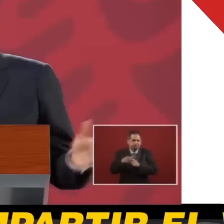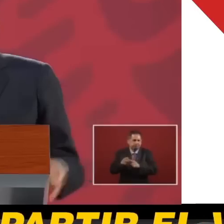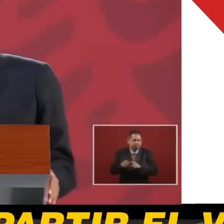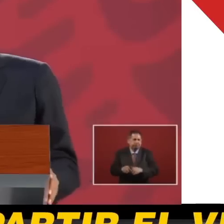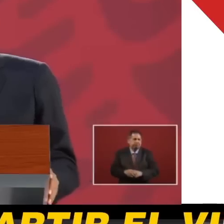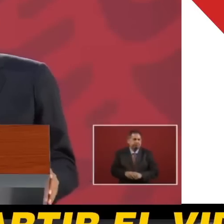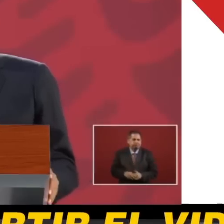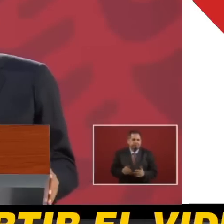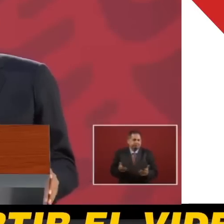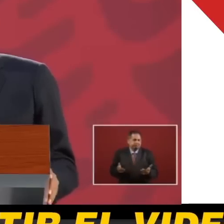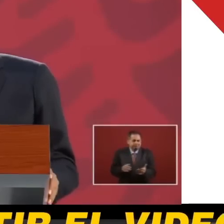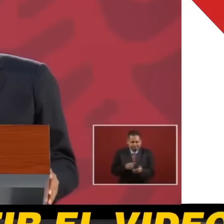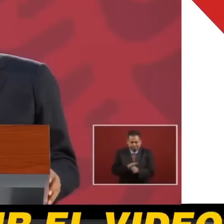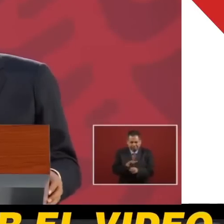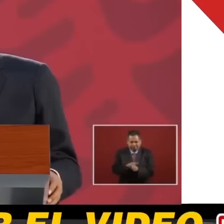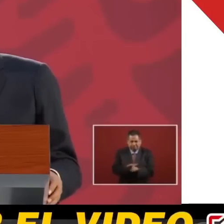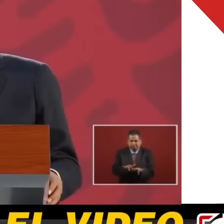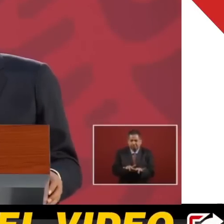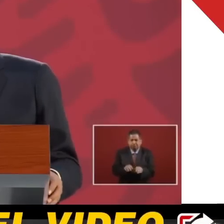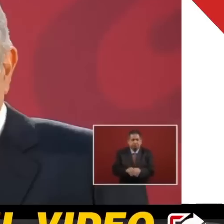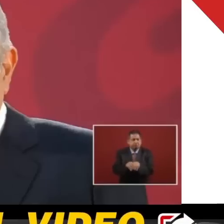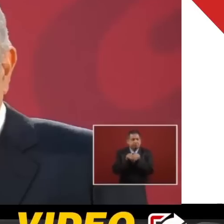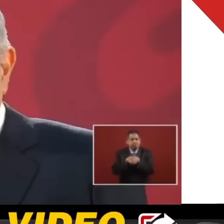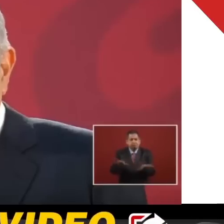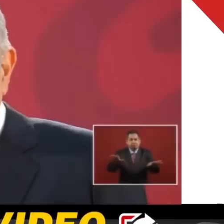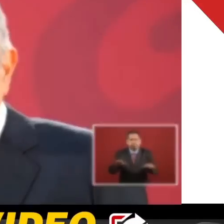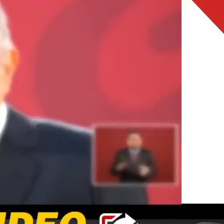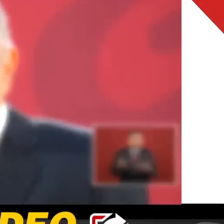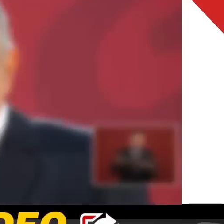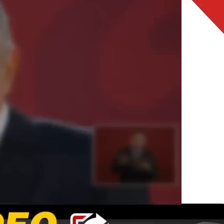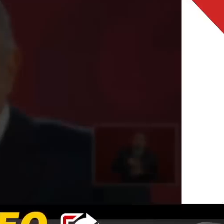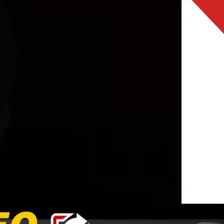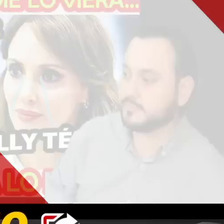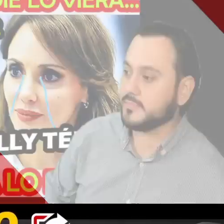qué más le puedo pedir a la vida